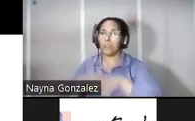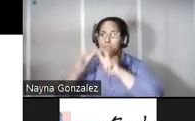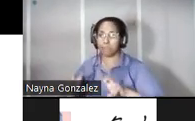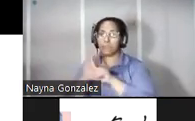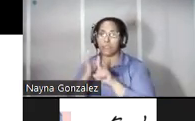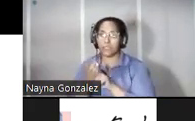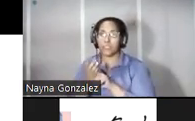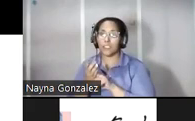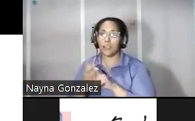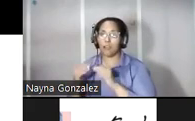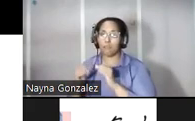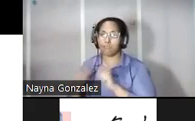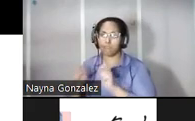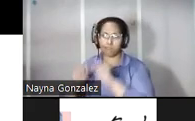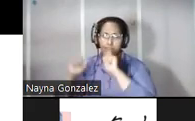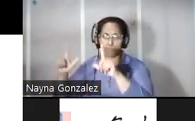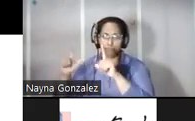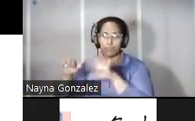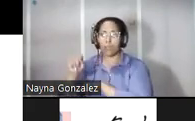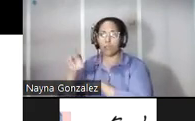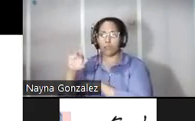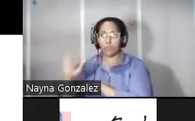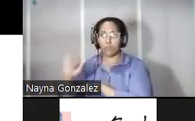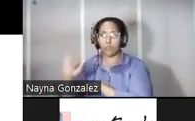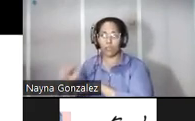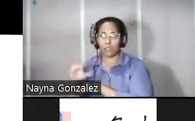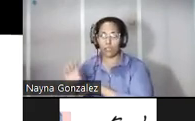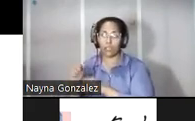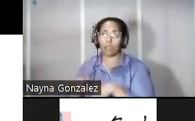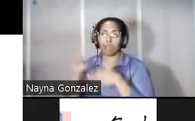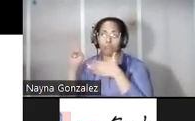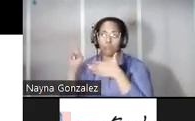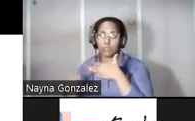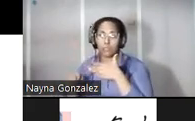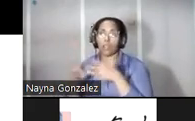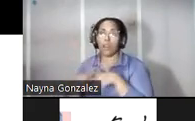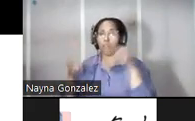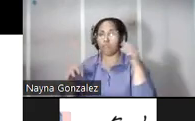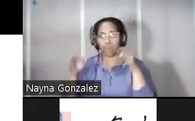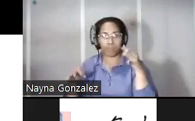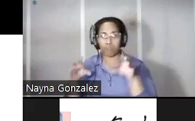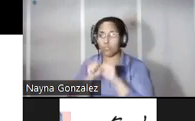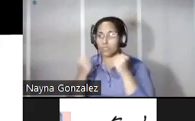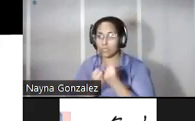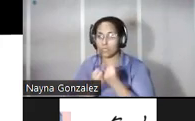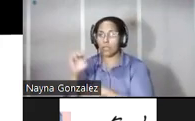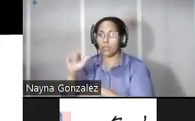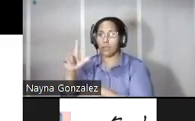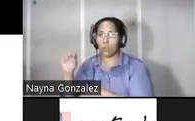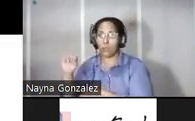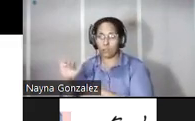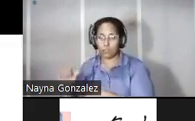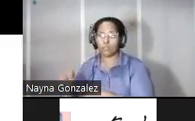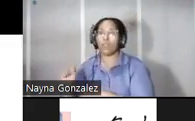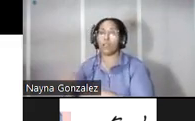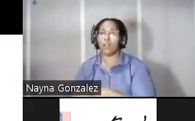el caso en proyecciones de una tragedia, como consecuencia de la injusticia social. Eloísa había